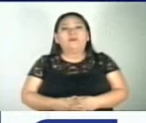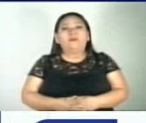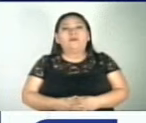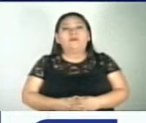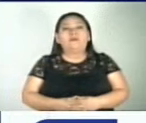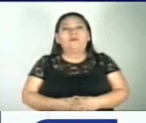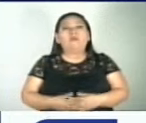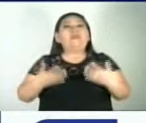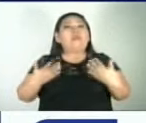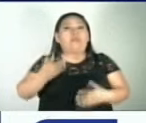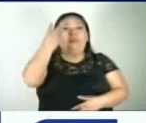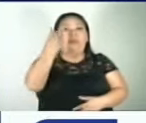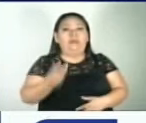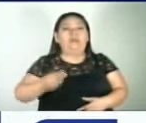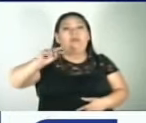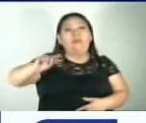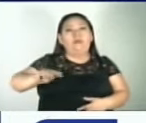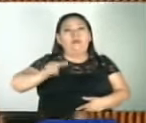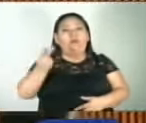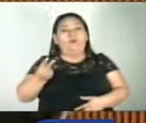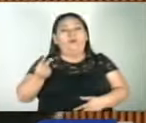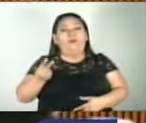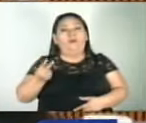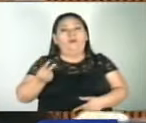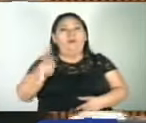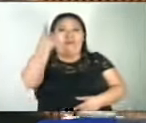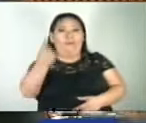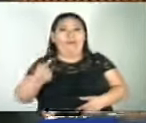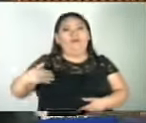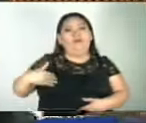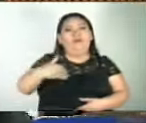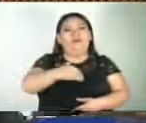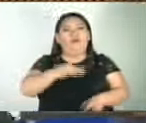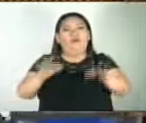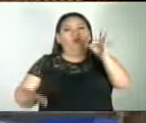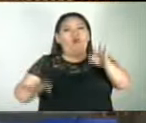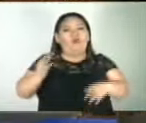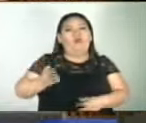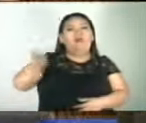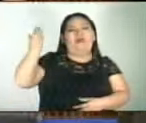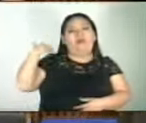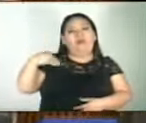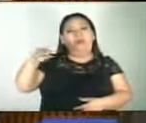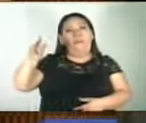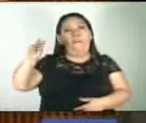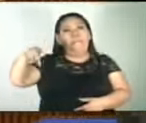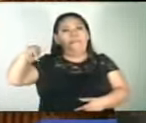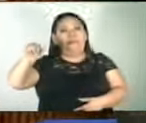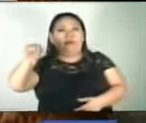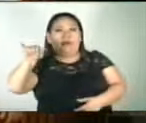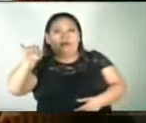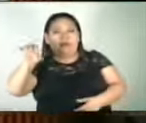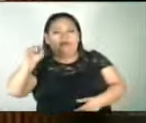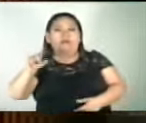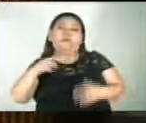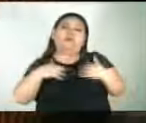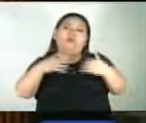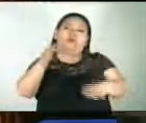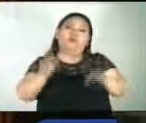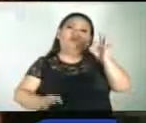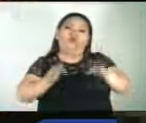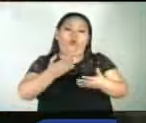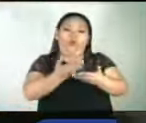Por segundo día consecutivo, el ex ministro de Seguridad Pública, David Munguía Páez, enfrentó un proceso judicial de